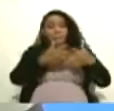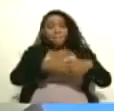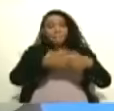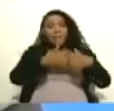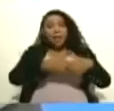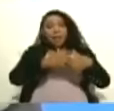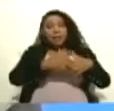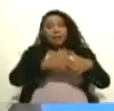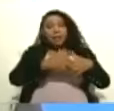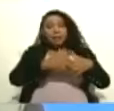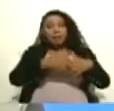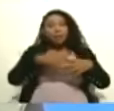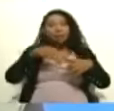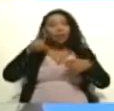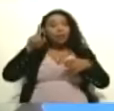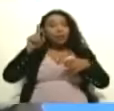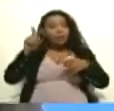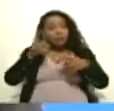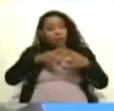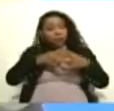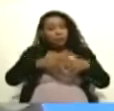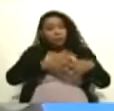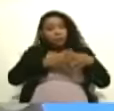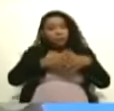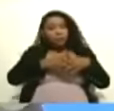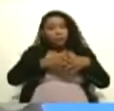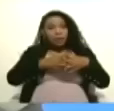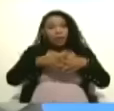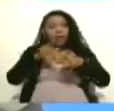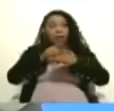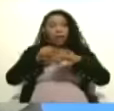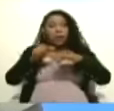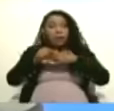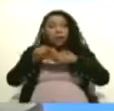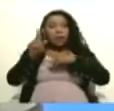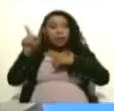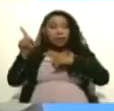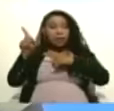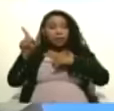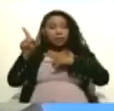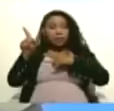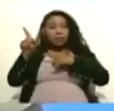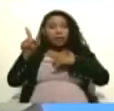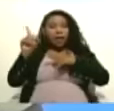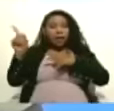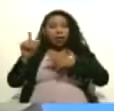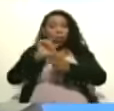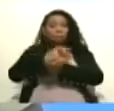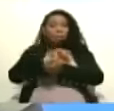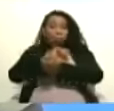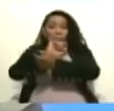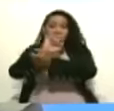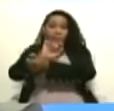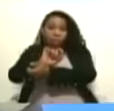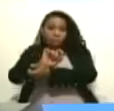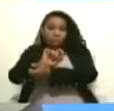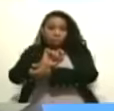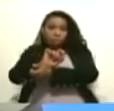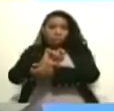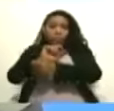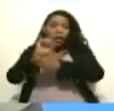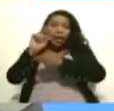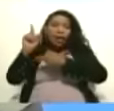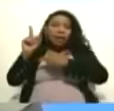Guyana y a los lacayos del lacayo de alon móvil como la canción de primera Estos son esclavos de esclavos las castas malditas de la